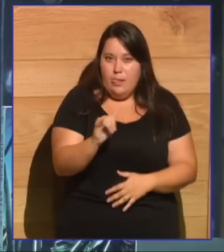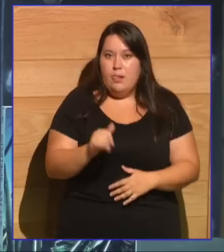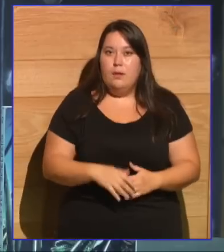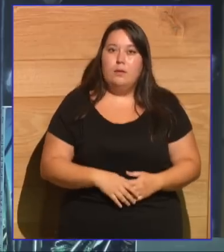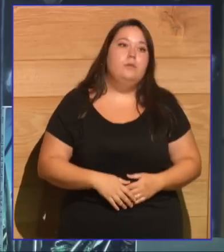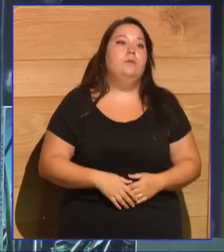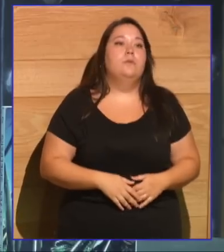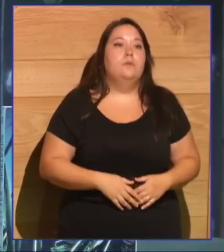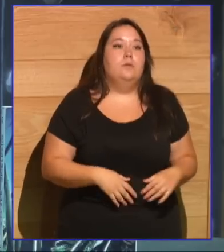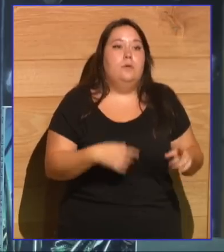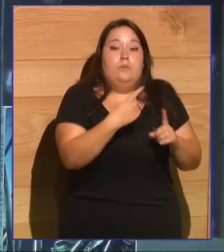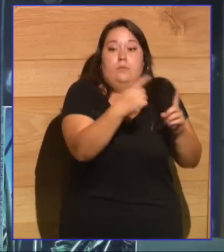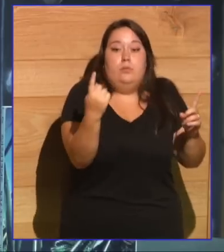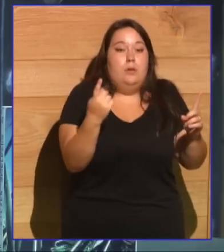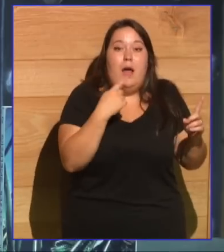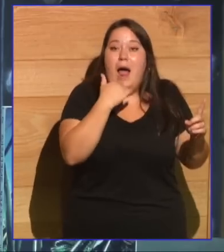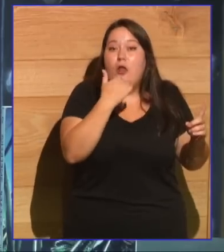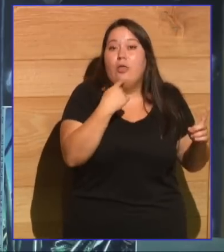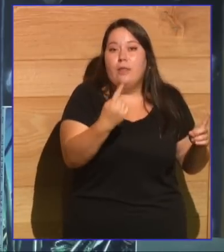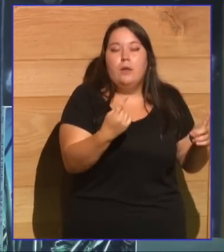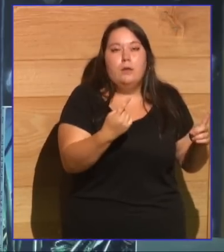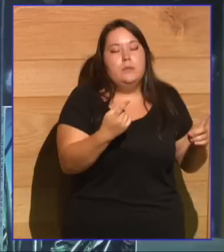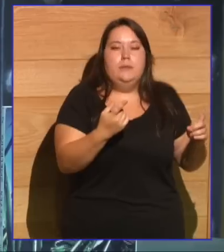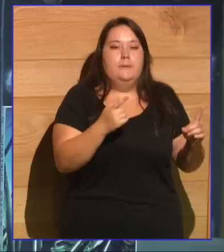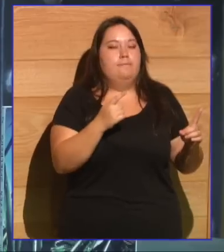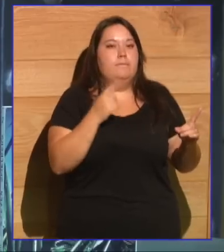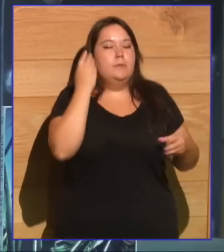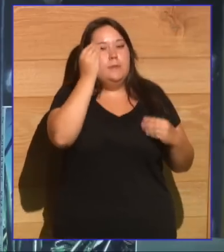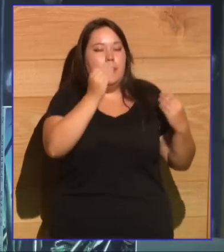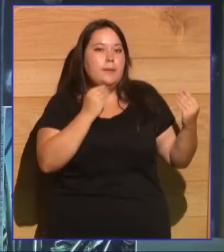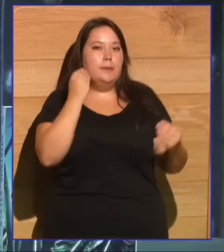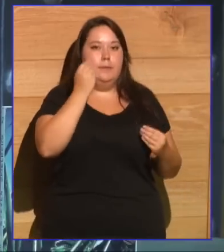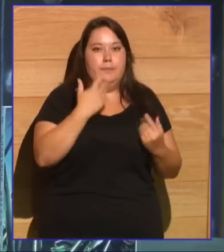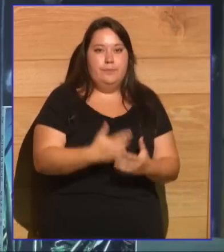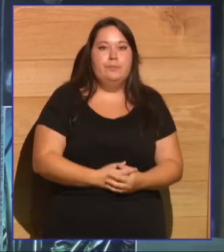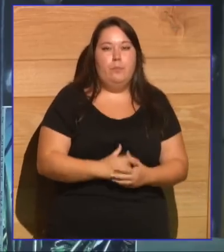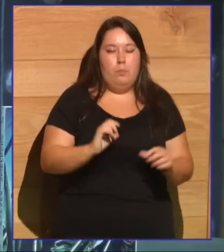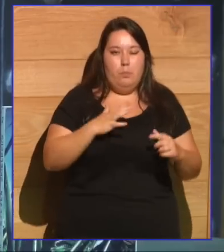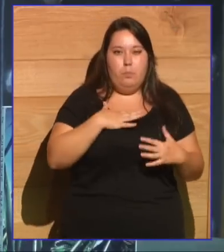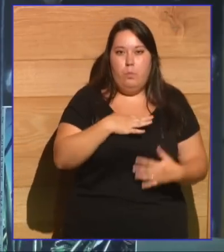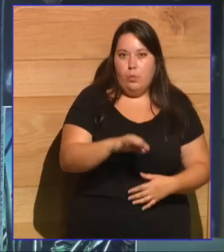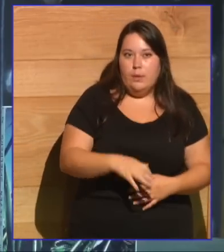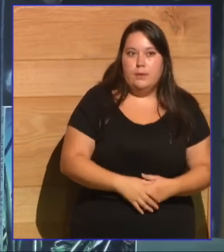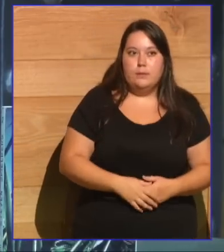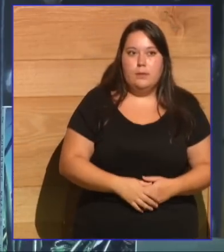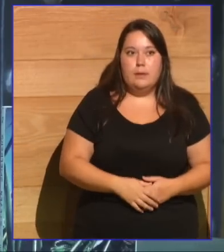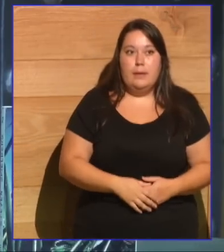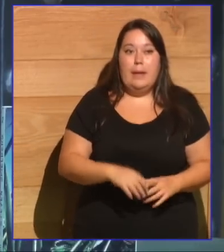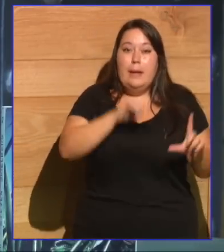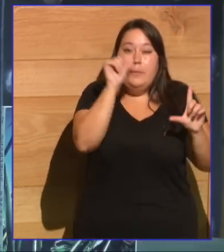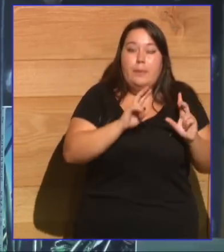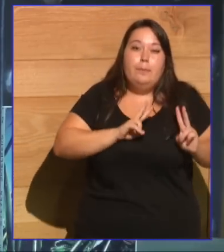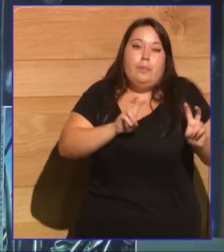que cualquier diga cualquier cosa para empezar a recoger el hilo lo interesante es que la película inicialmente que